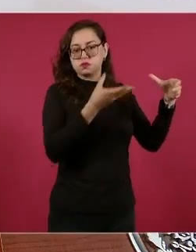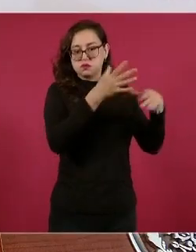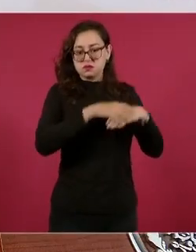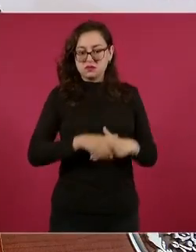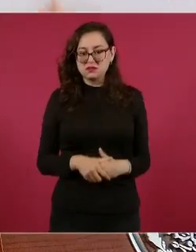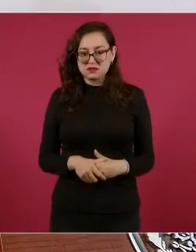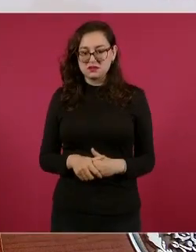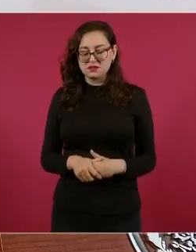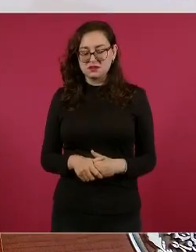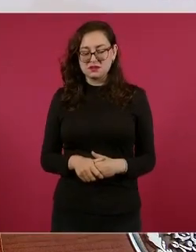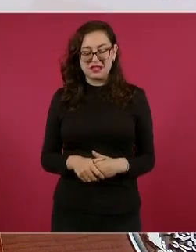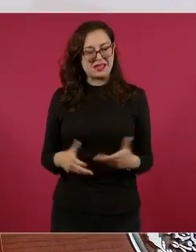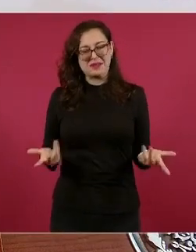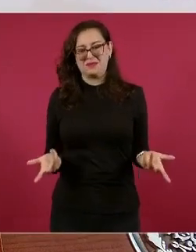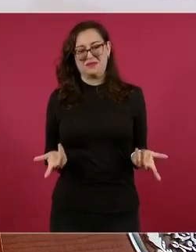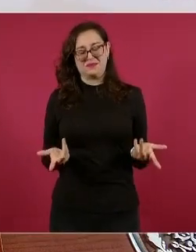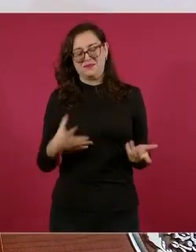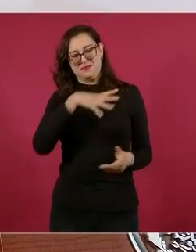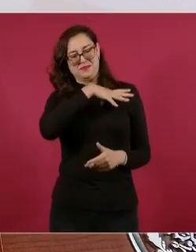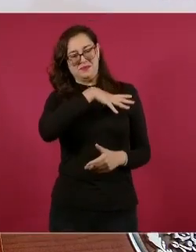es hasta increíble